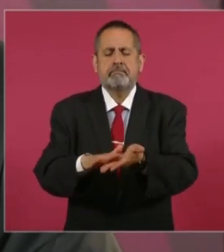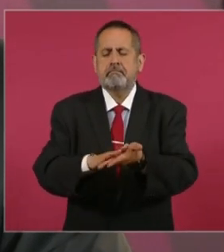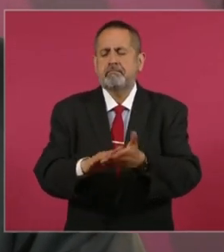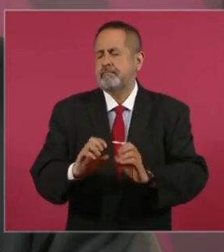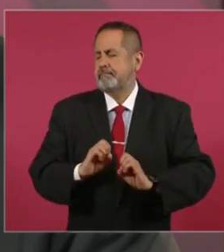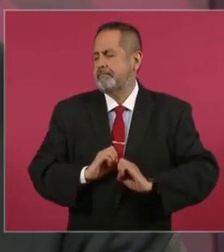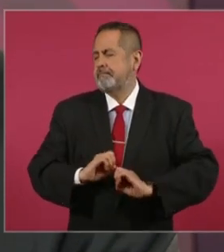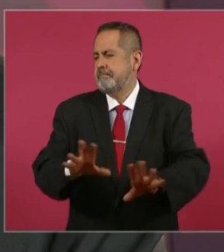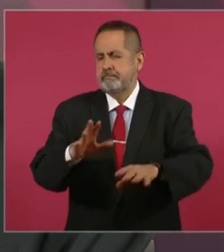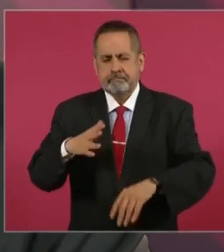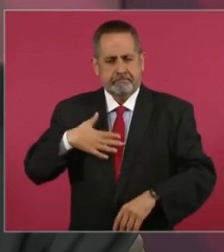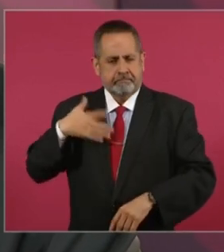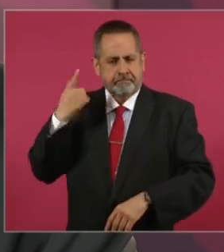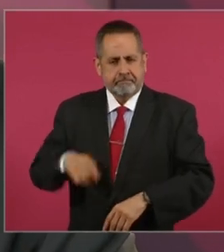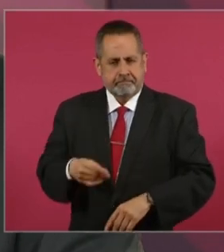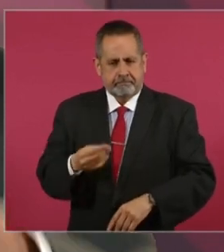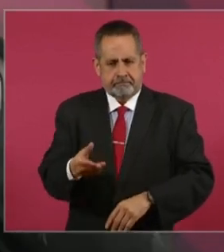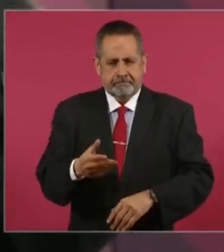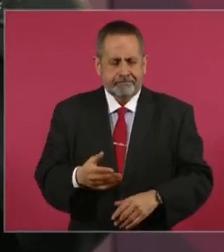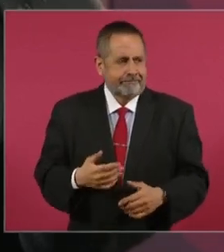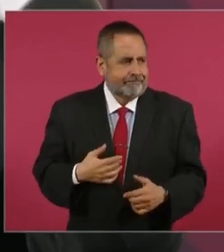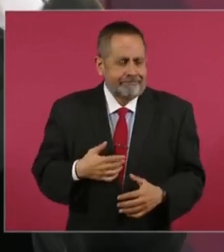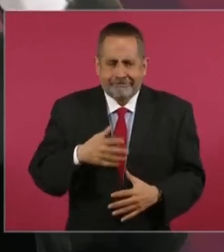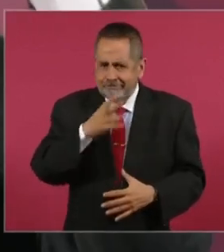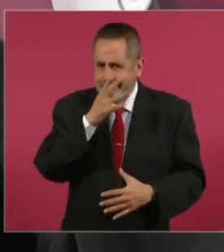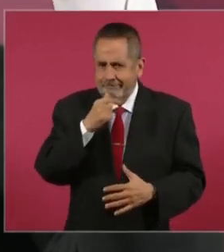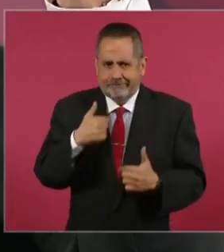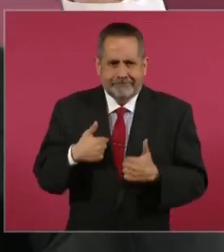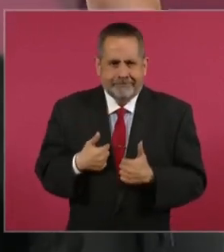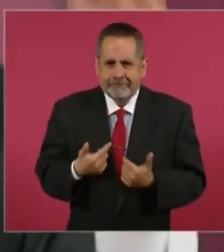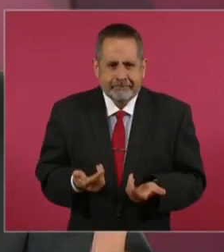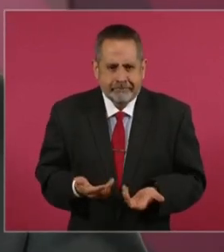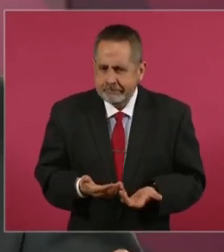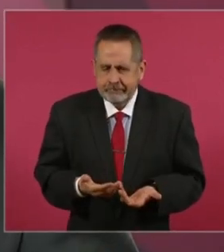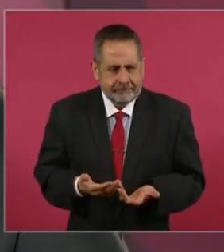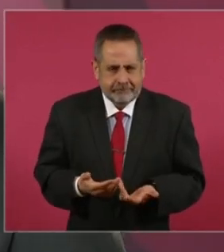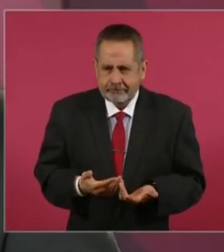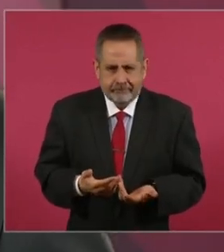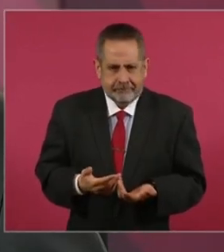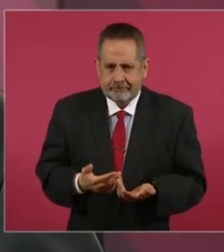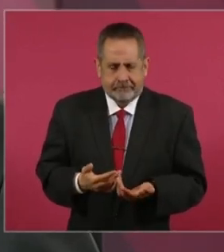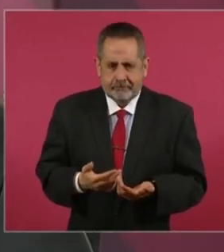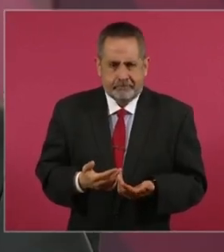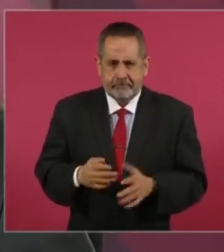¿Cómo?, cuando es un asunto